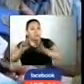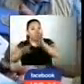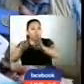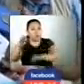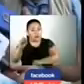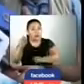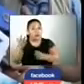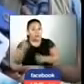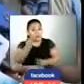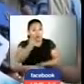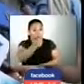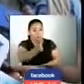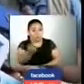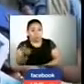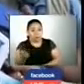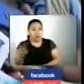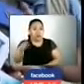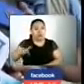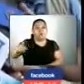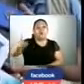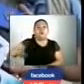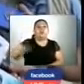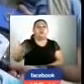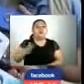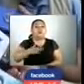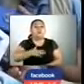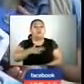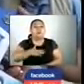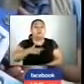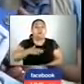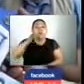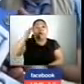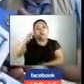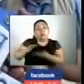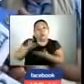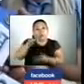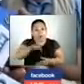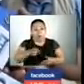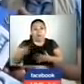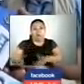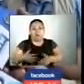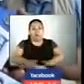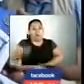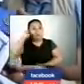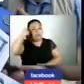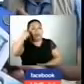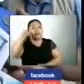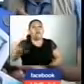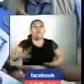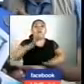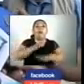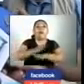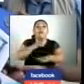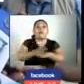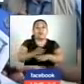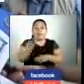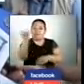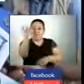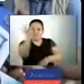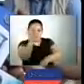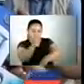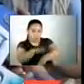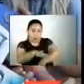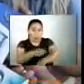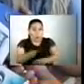llevábamos más casos en este caso para este año nosotros tenemos menos pero estas acciones son importantes para poder disminuir el índice larvario con la batización